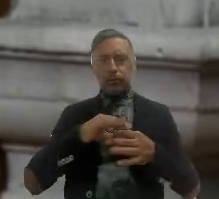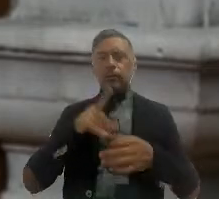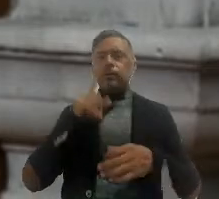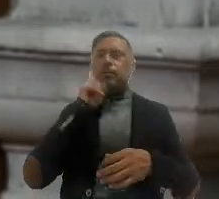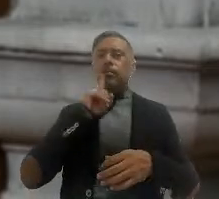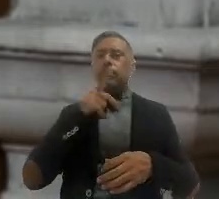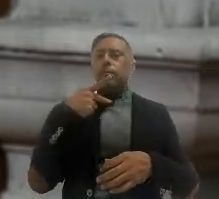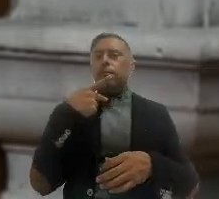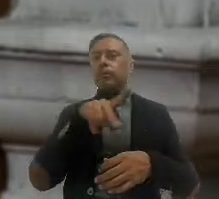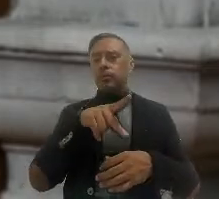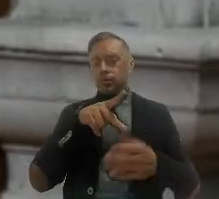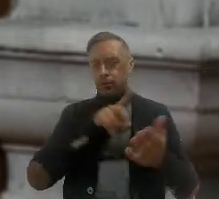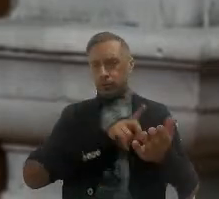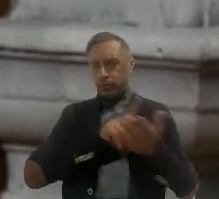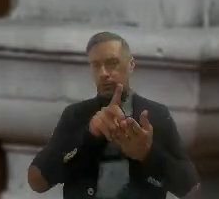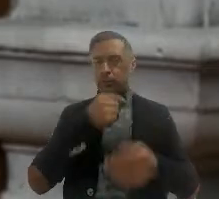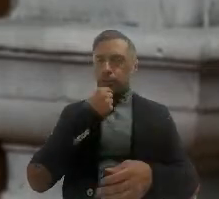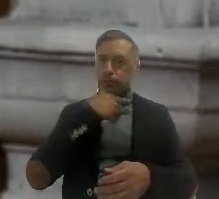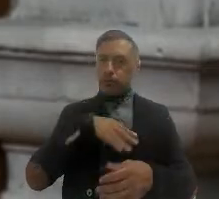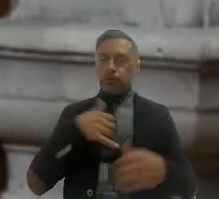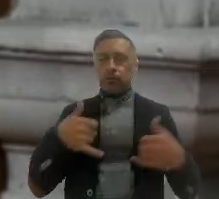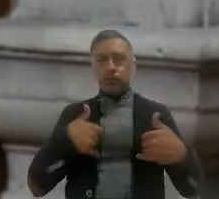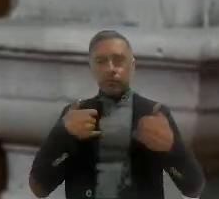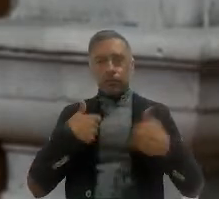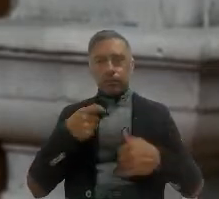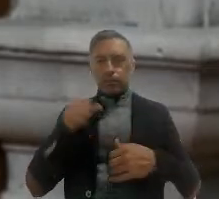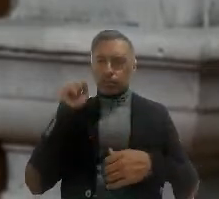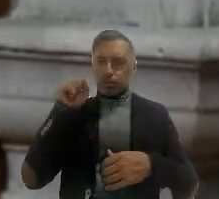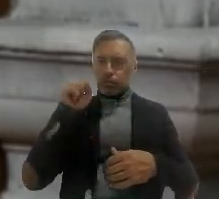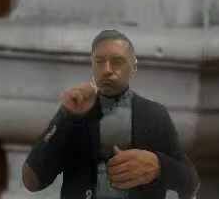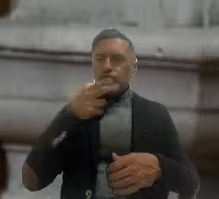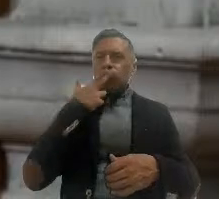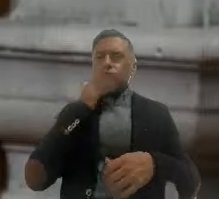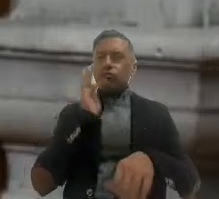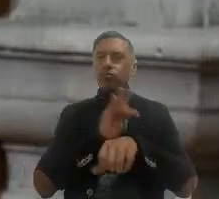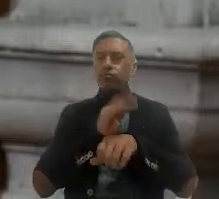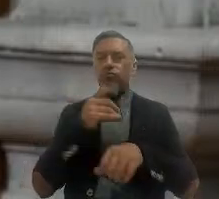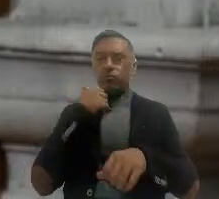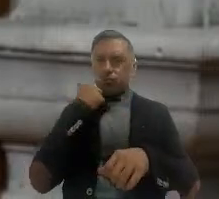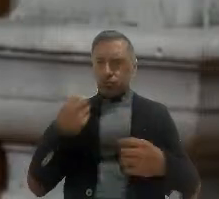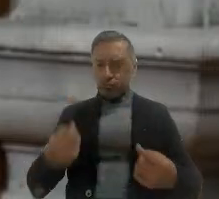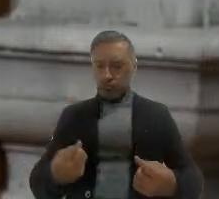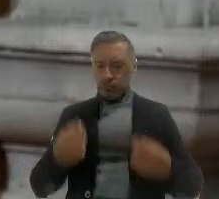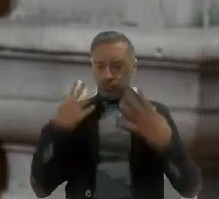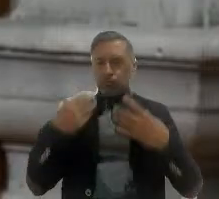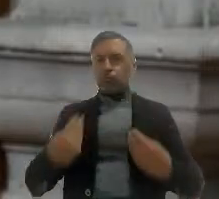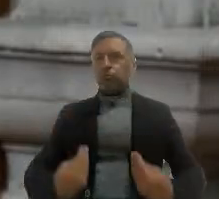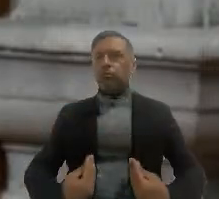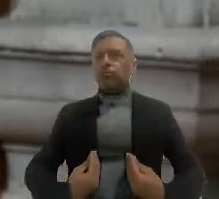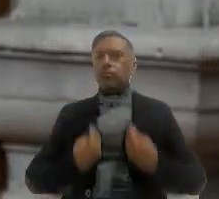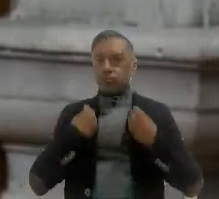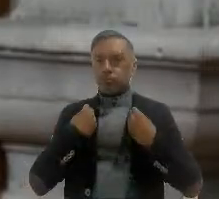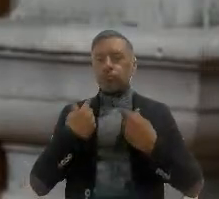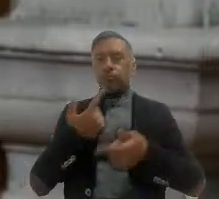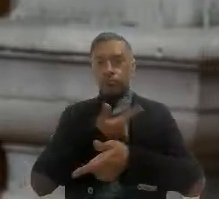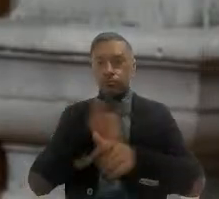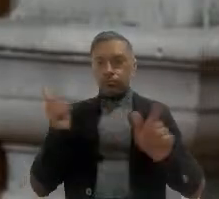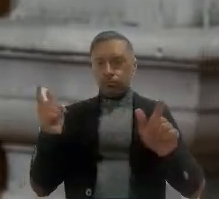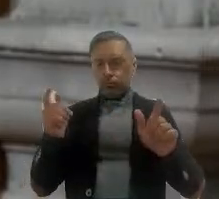niñas, adolescentes y mujeres, porque nos queremos vivas, libres y sin miedo. Es cuanto.